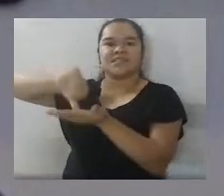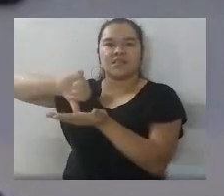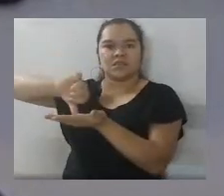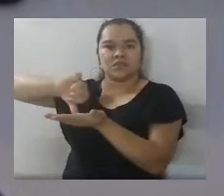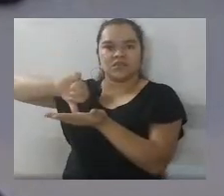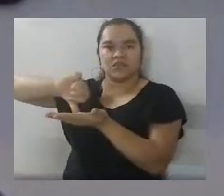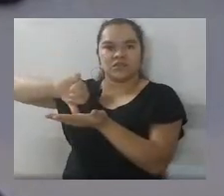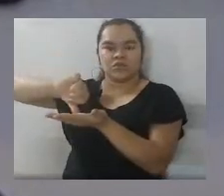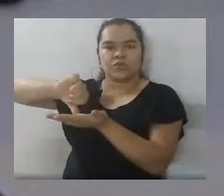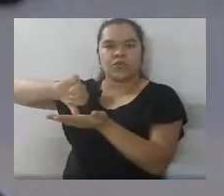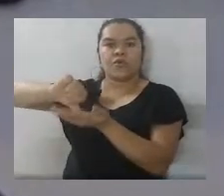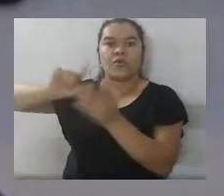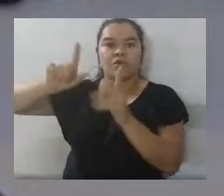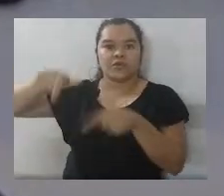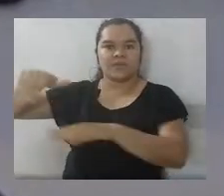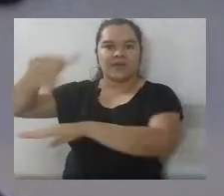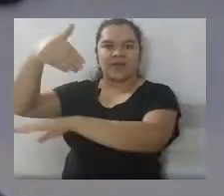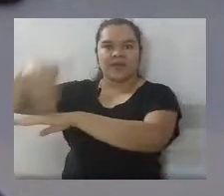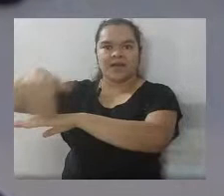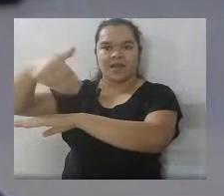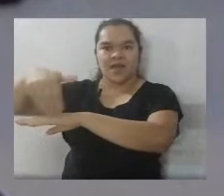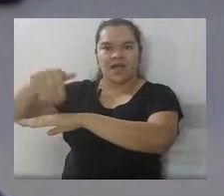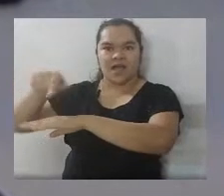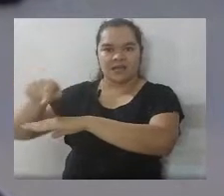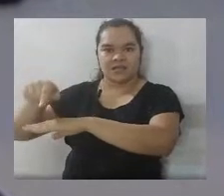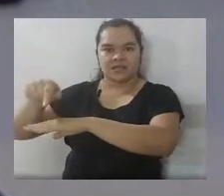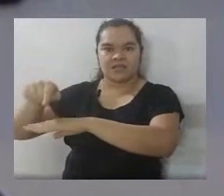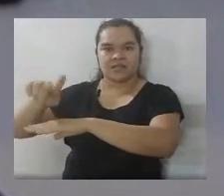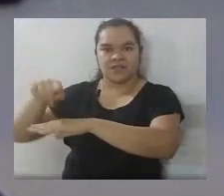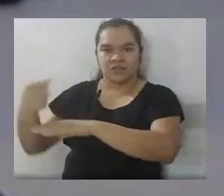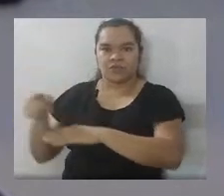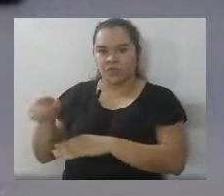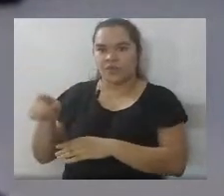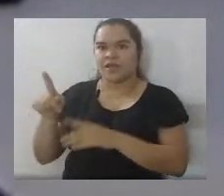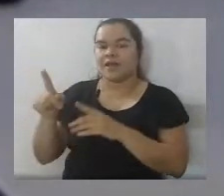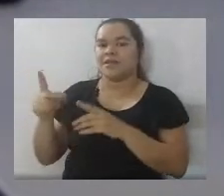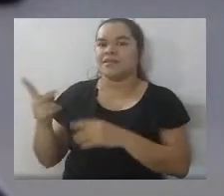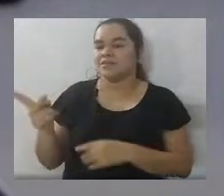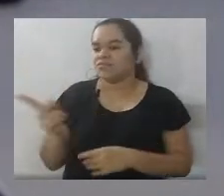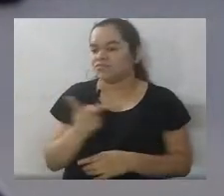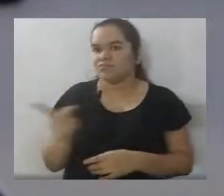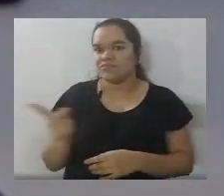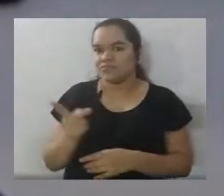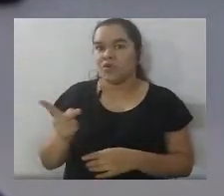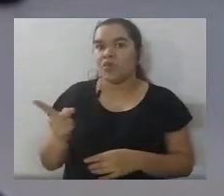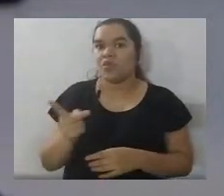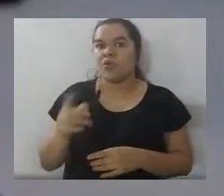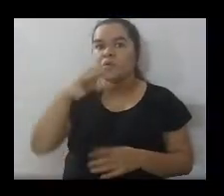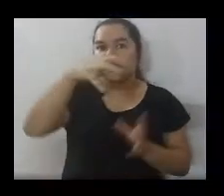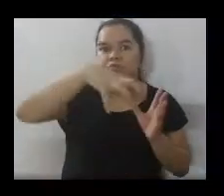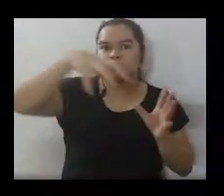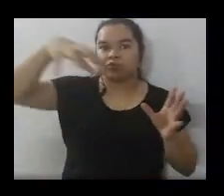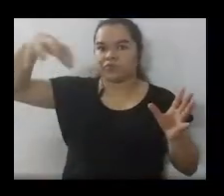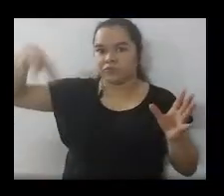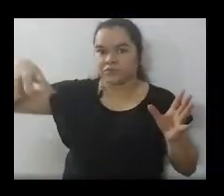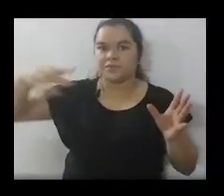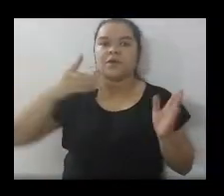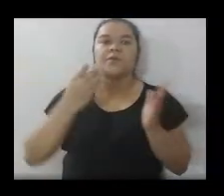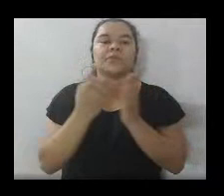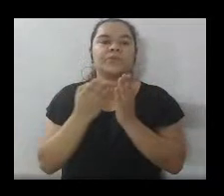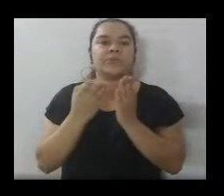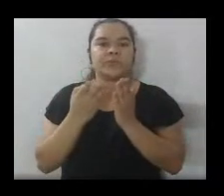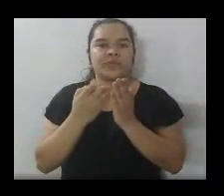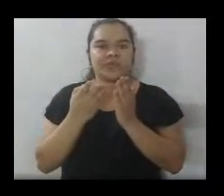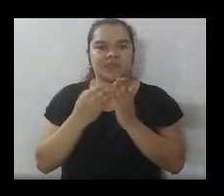también por la calle Julio. Así que esas son los dos grandes espacios geográficos en